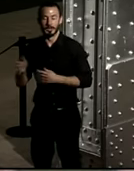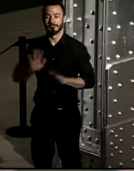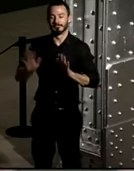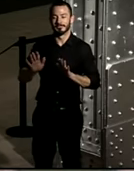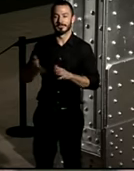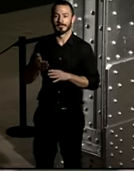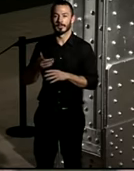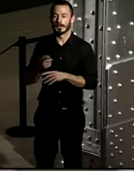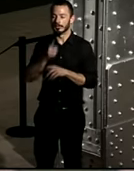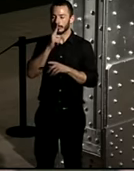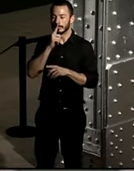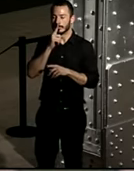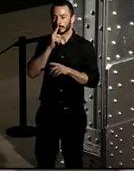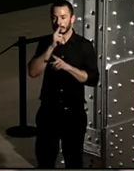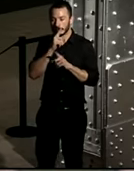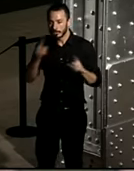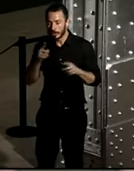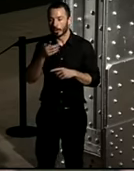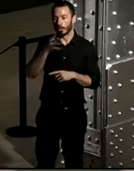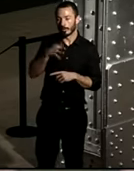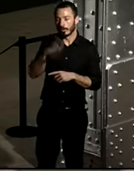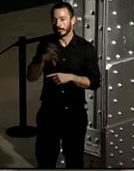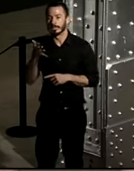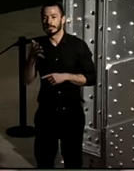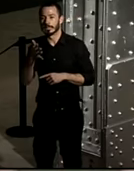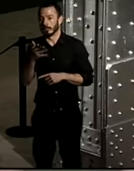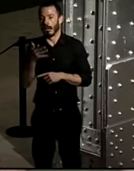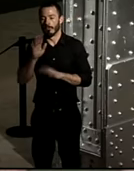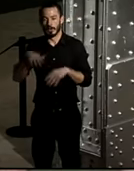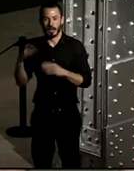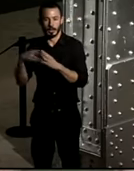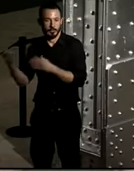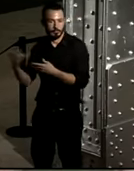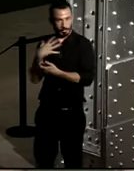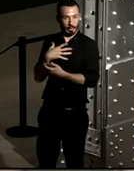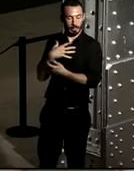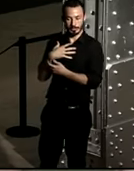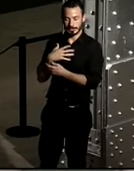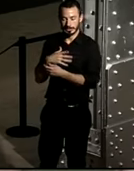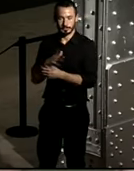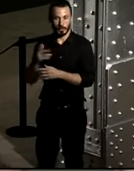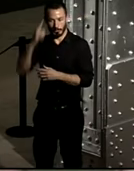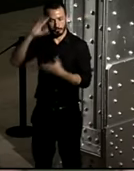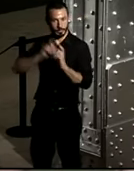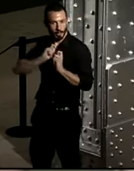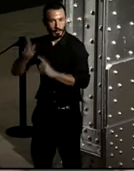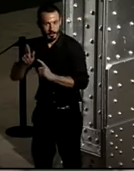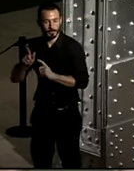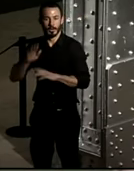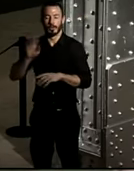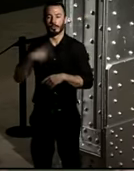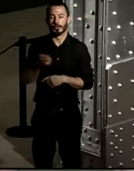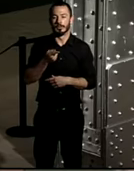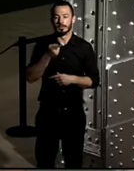Estuvimos un año, bueno, yo estuve como 4 o 5 meses y ya me eché de su casa, me dijo, haz lo que quieras, tío, a mí ya me ha vuelto loco, y yo estuve luego otros 6 meses